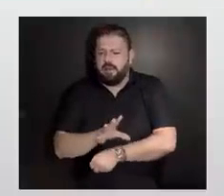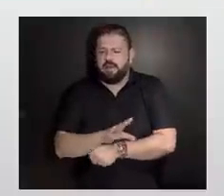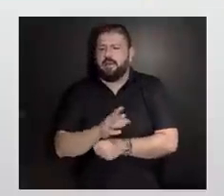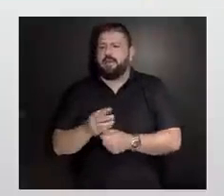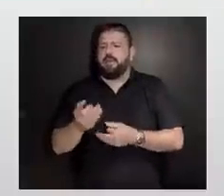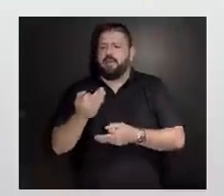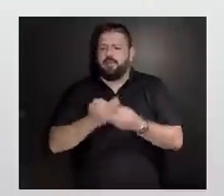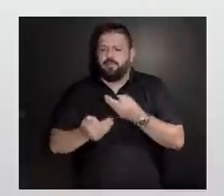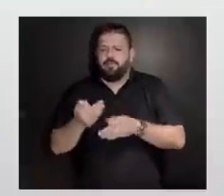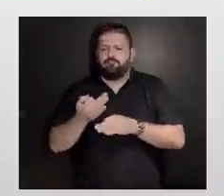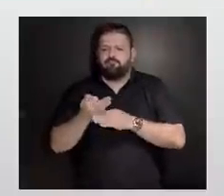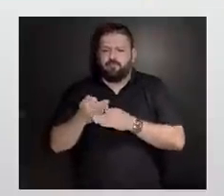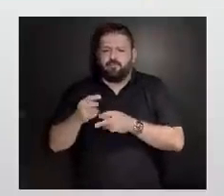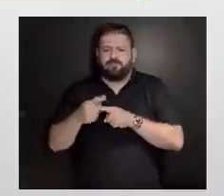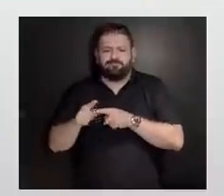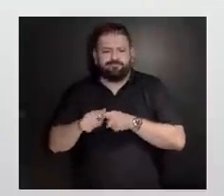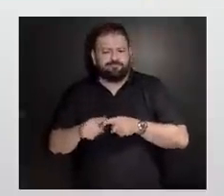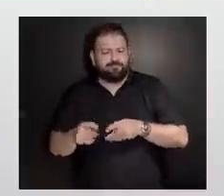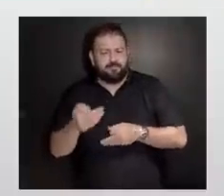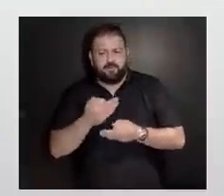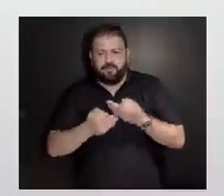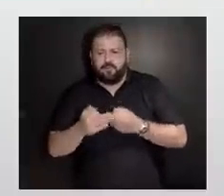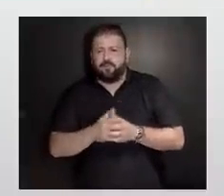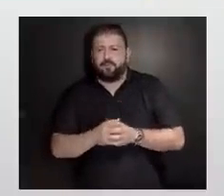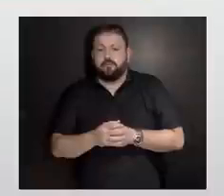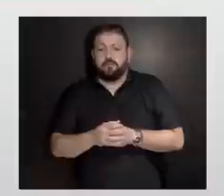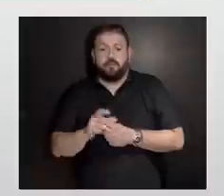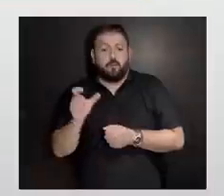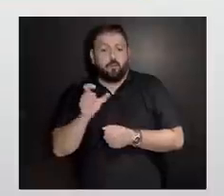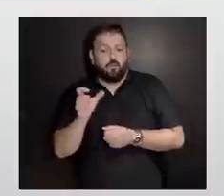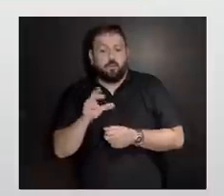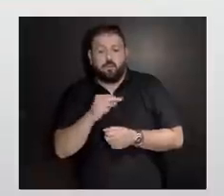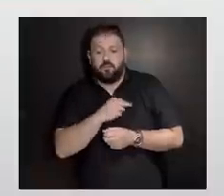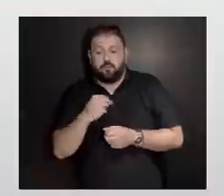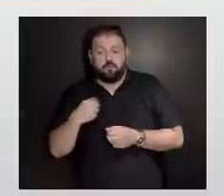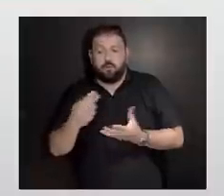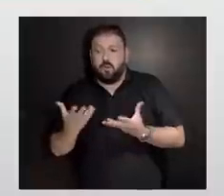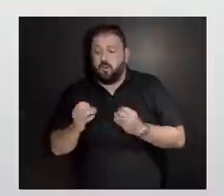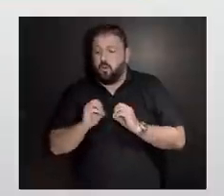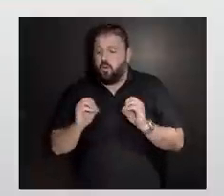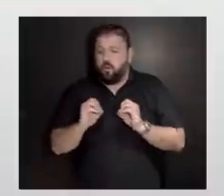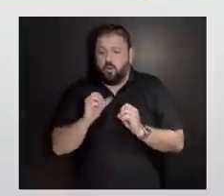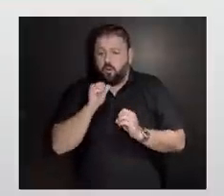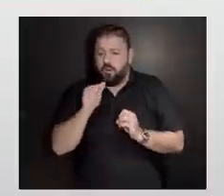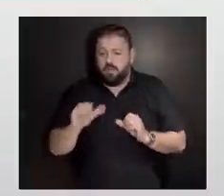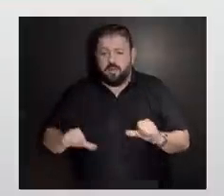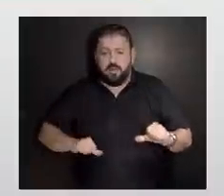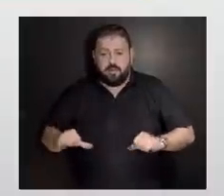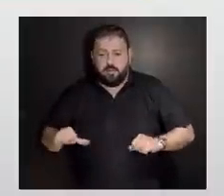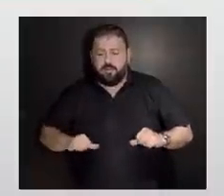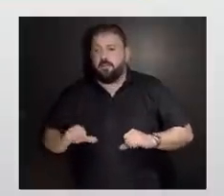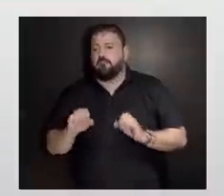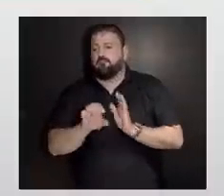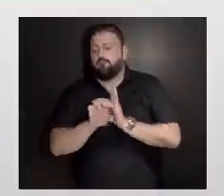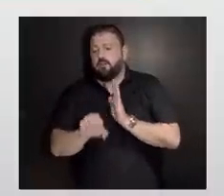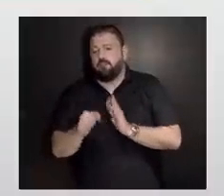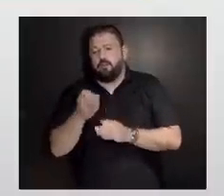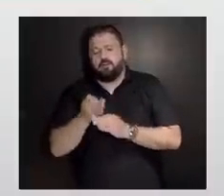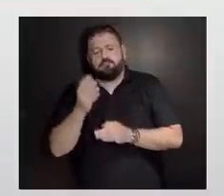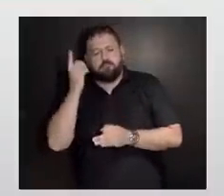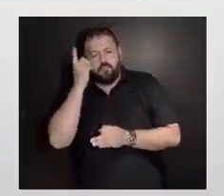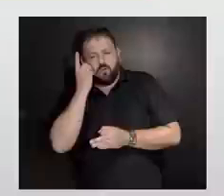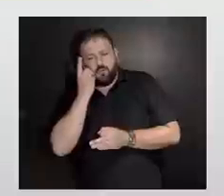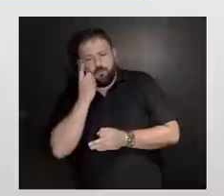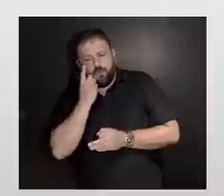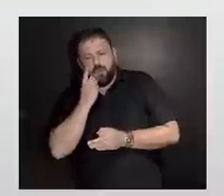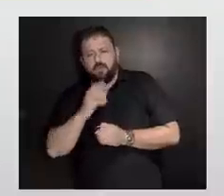nutrientes a nuestro cuerpo en fases a lo mejor donde no estamos realizando alguna actividad. Por ejemplo, cuando estamos durmiendo, cuando estamos comiendo,